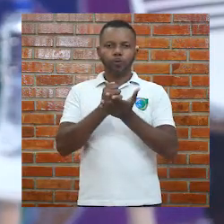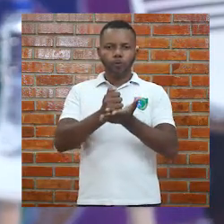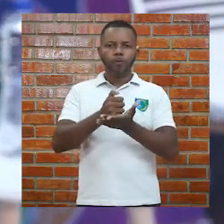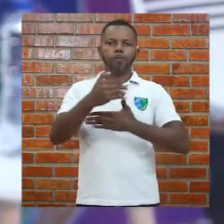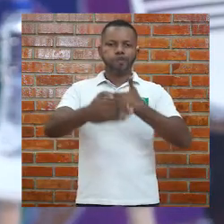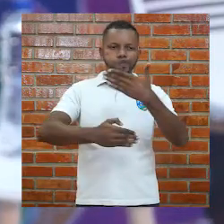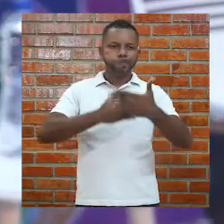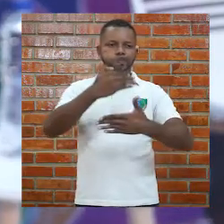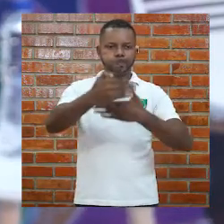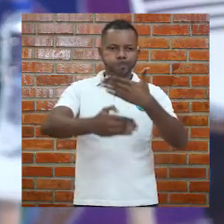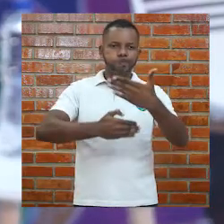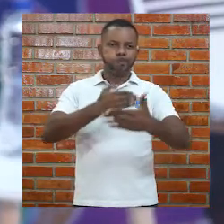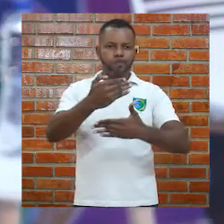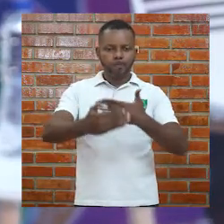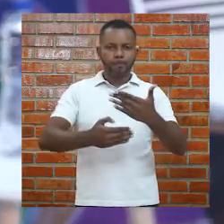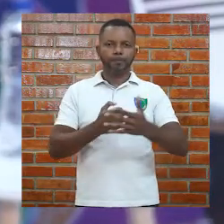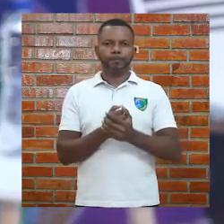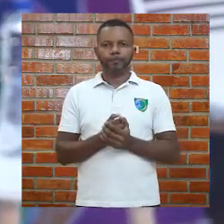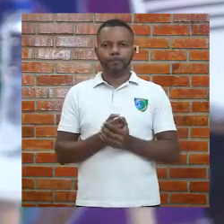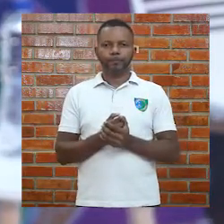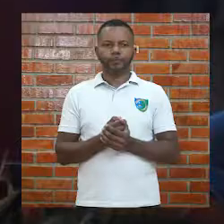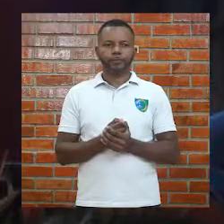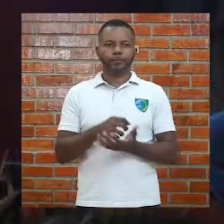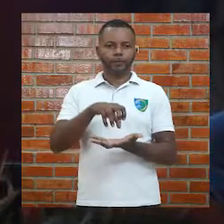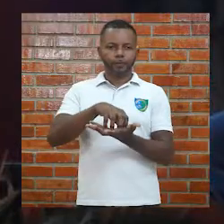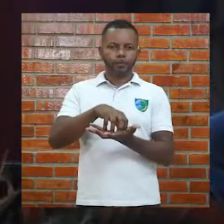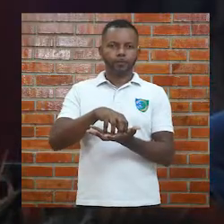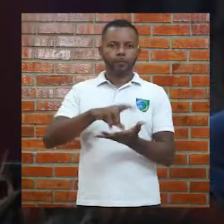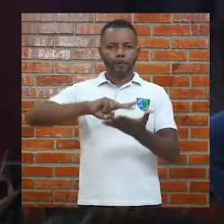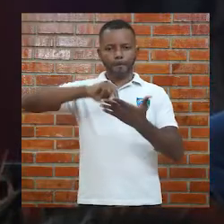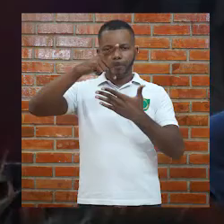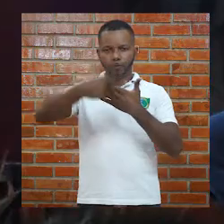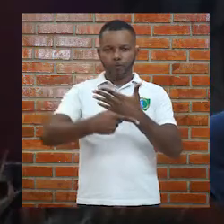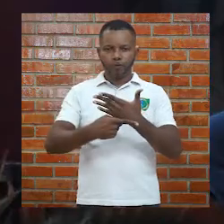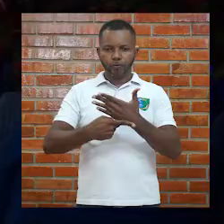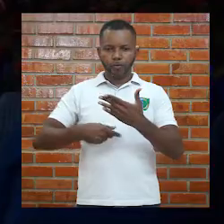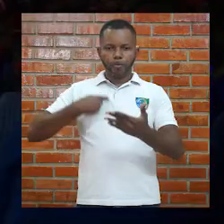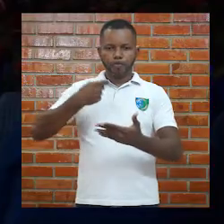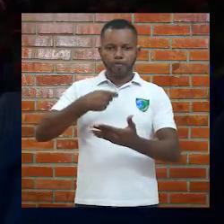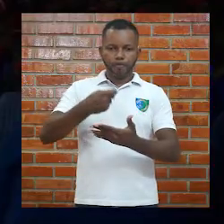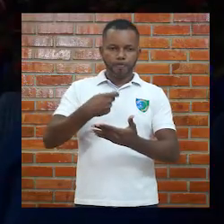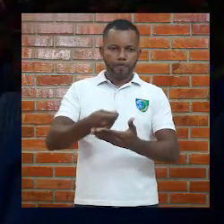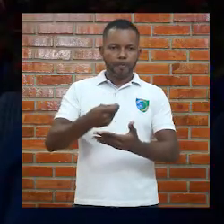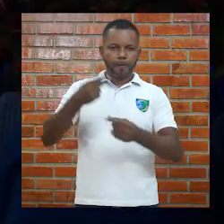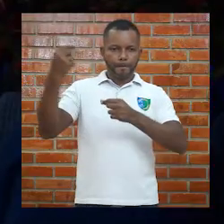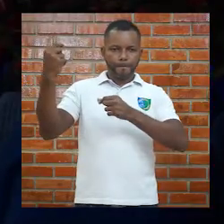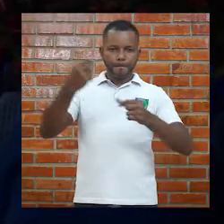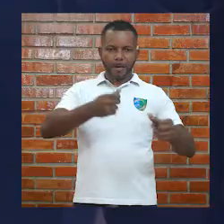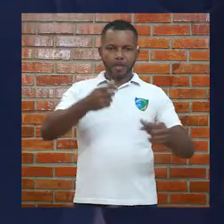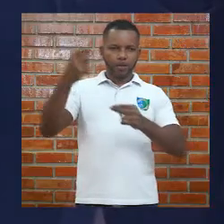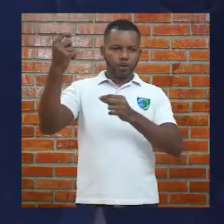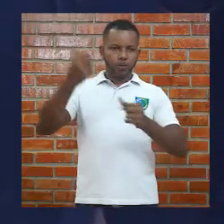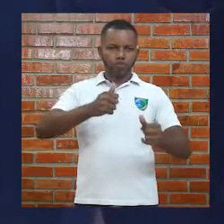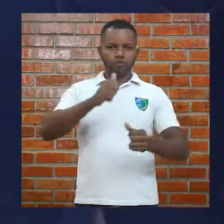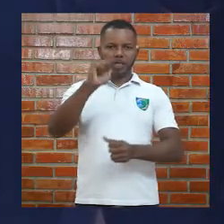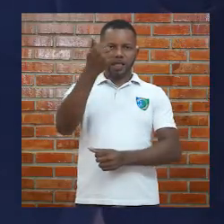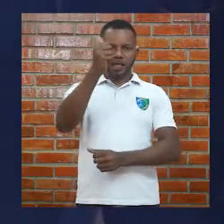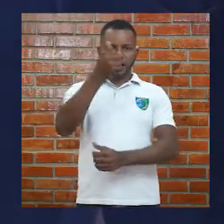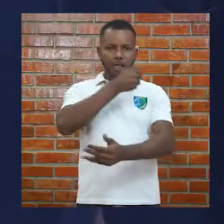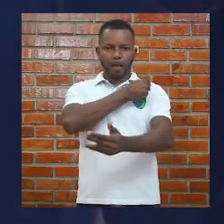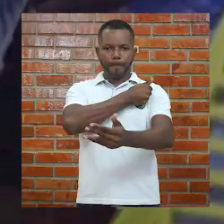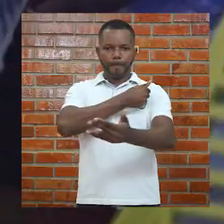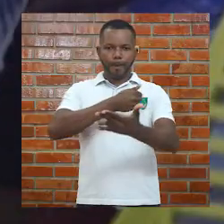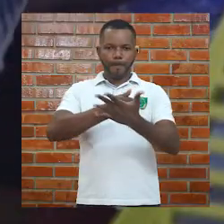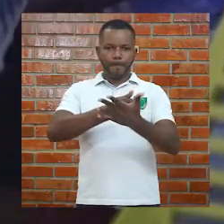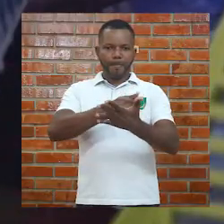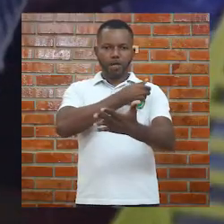los procesos que se van a desarrollar en este centro. El proyecto cuenta con una inversión inicial de parte del Gobierno Nacional de 10 mil millones de